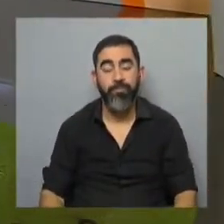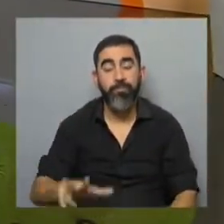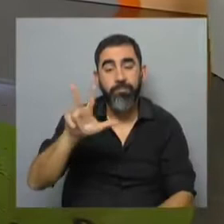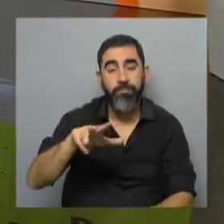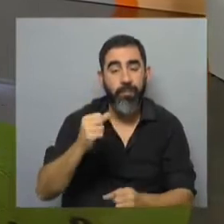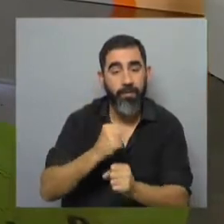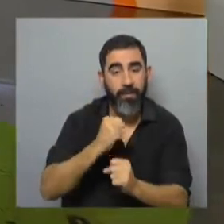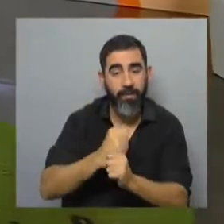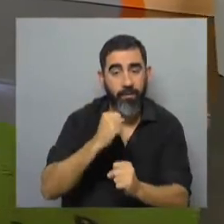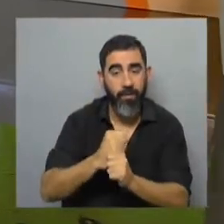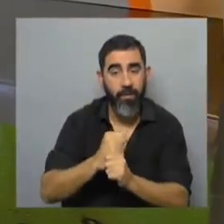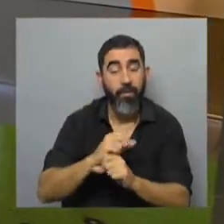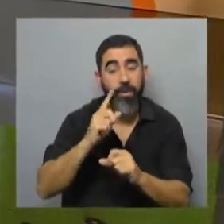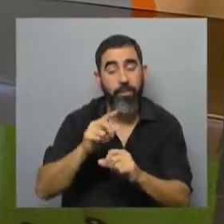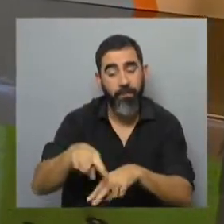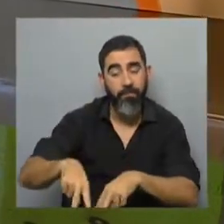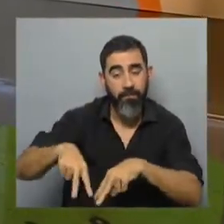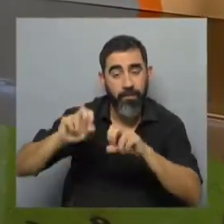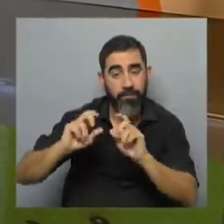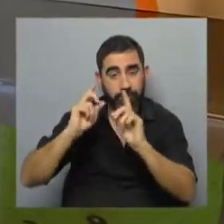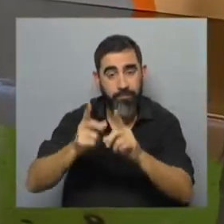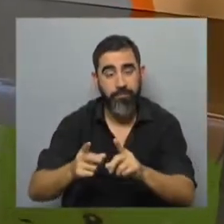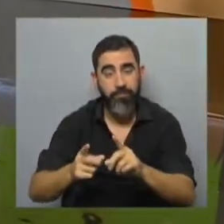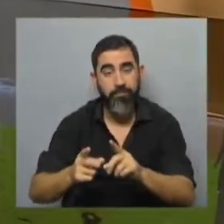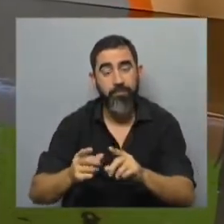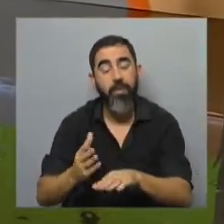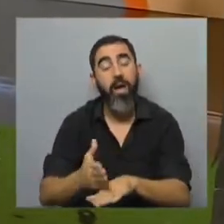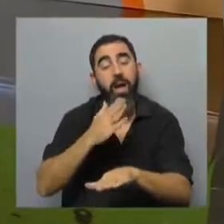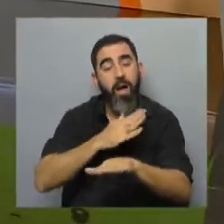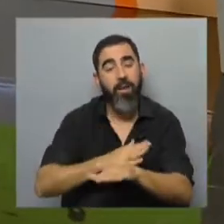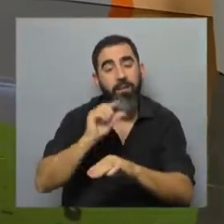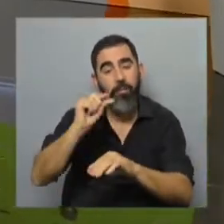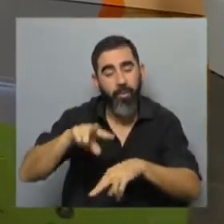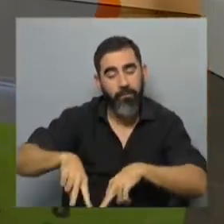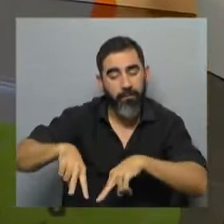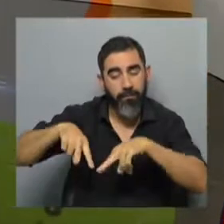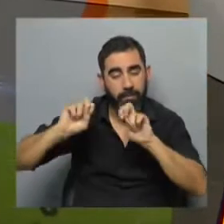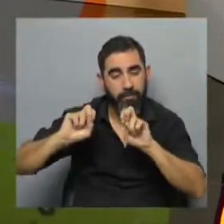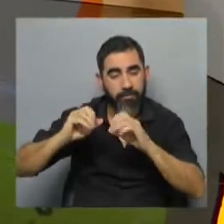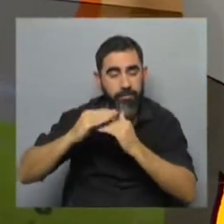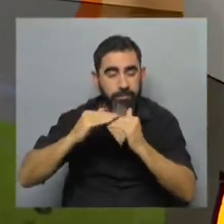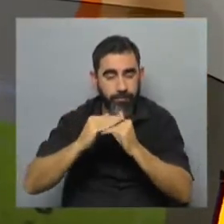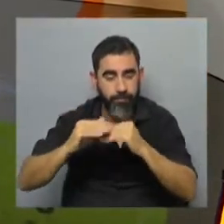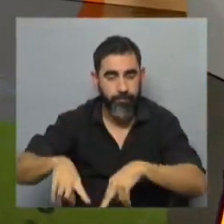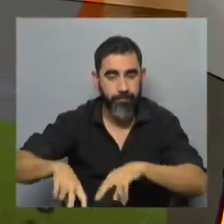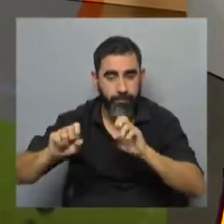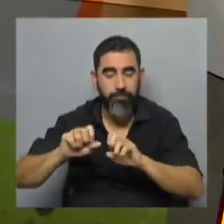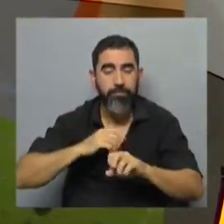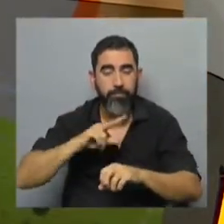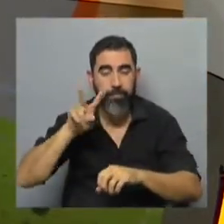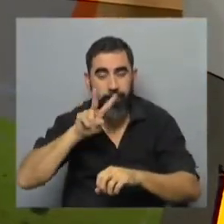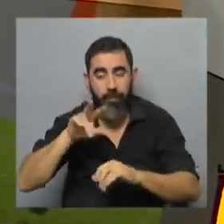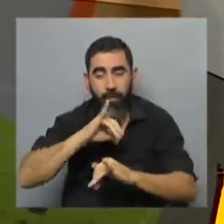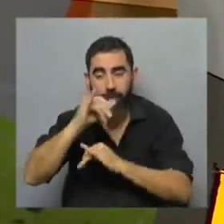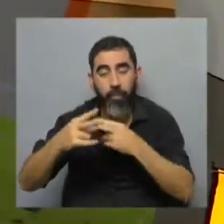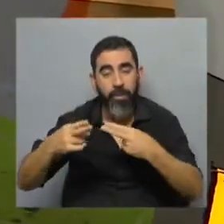de obra y se me ocurre que un poco de investigación también. Sí, previo hay un poquito de investigación, por lo menos. Me informo en